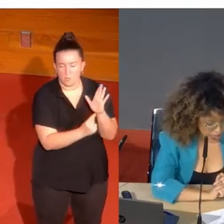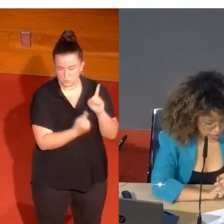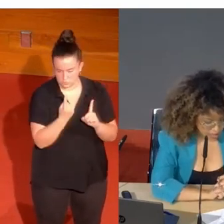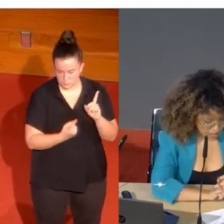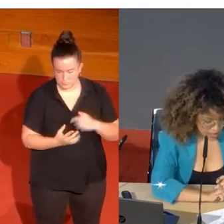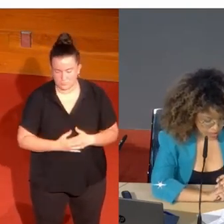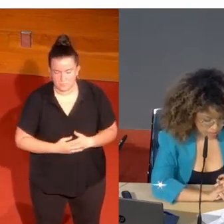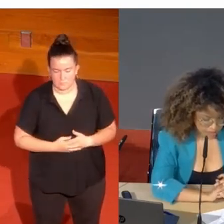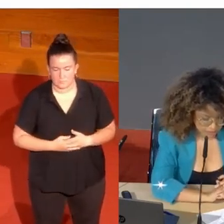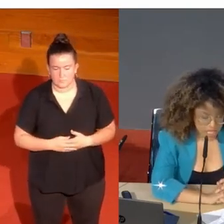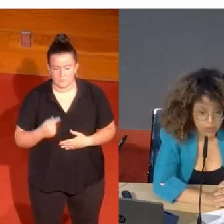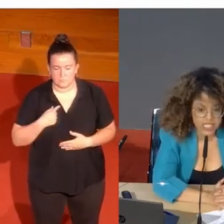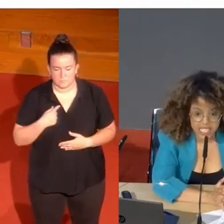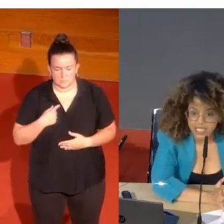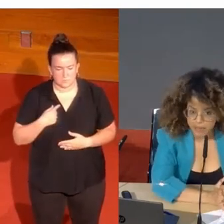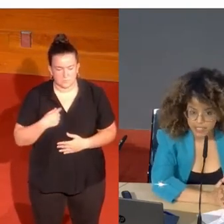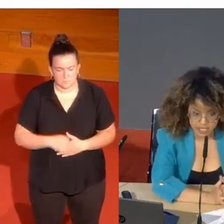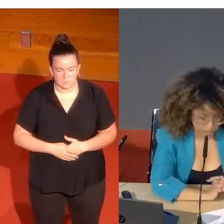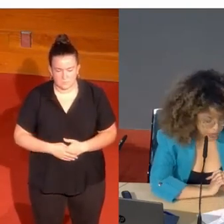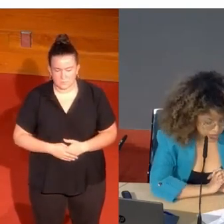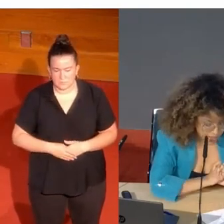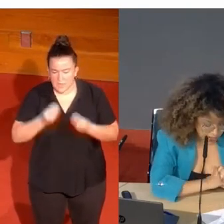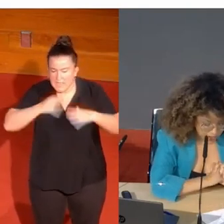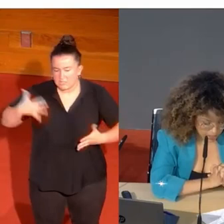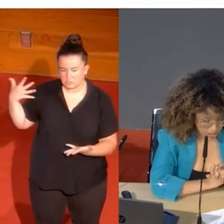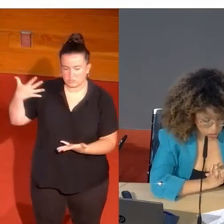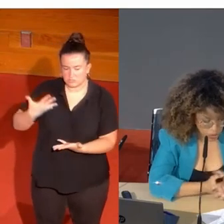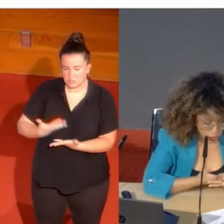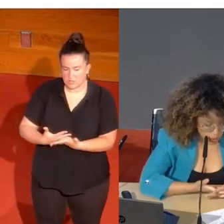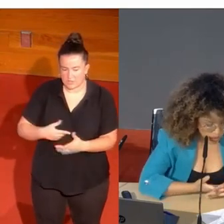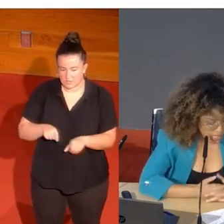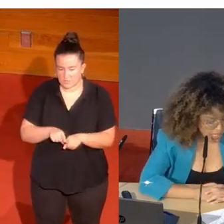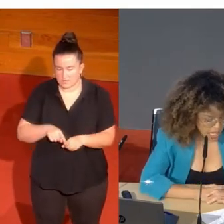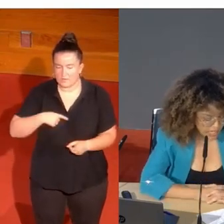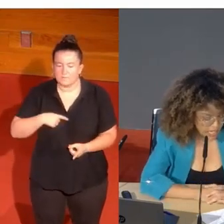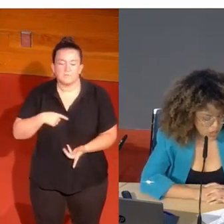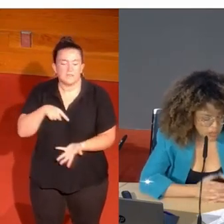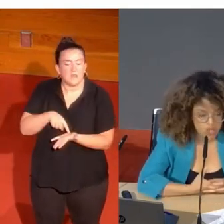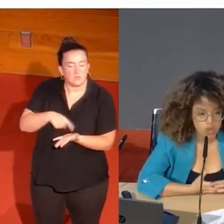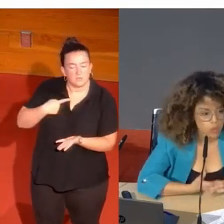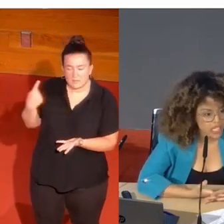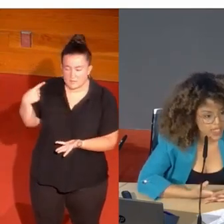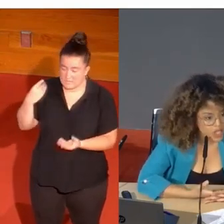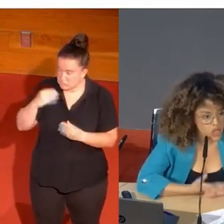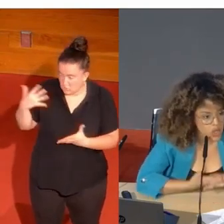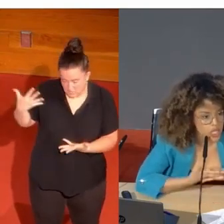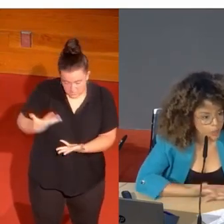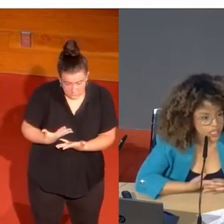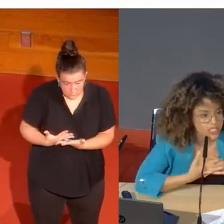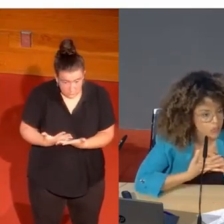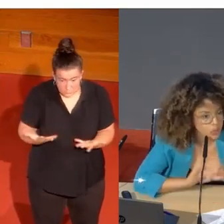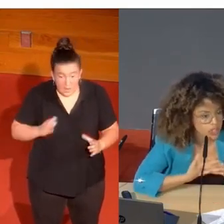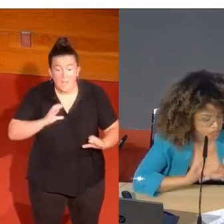histórica eh es porque ya nadie habla del Sahara occidental y es un asunto eh que los medios de comunicación